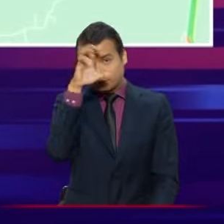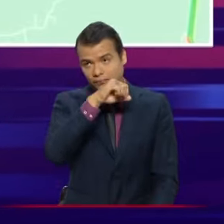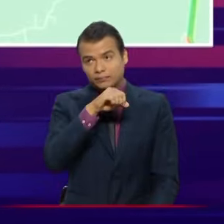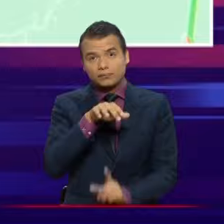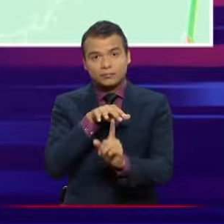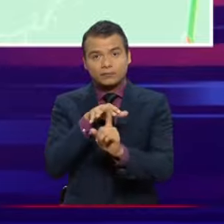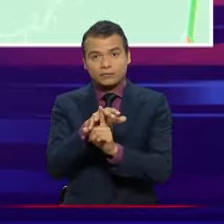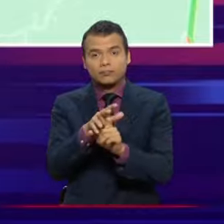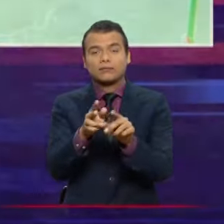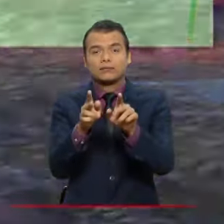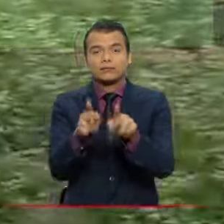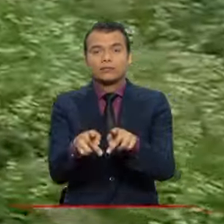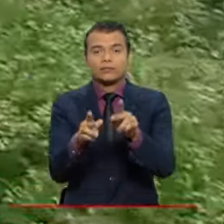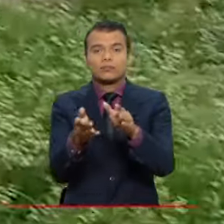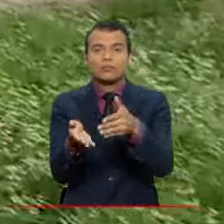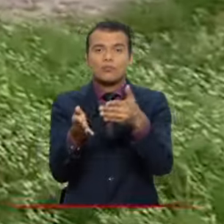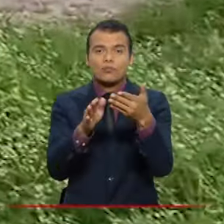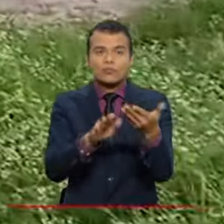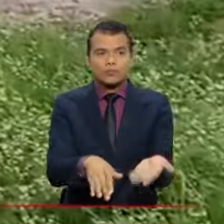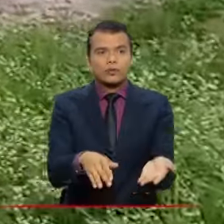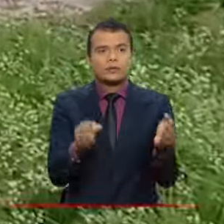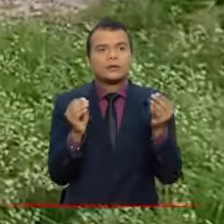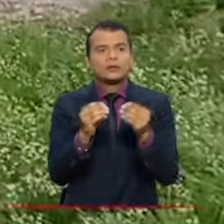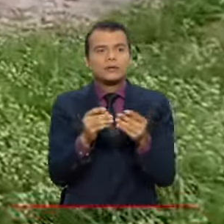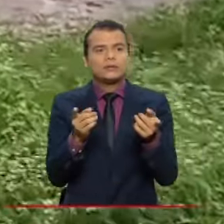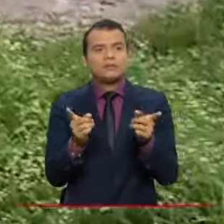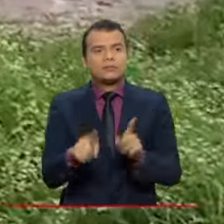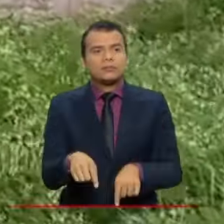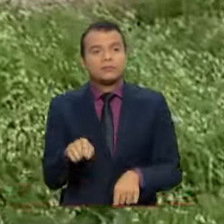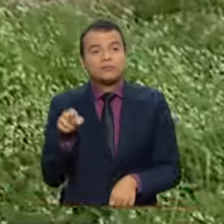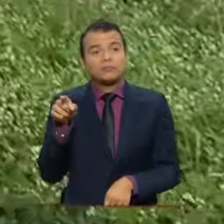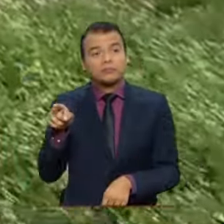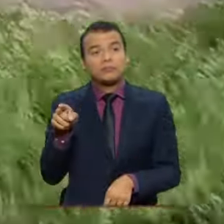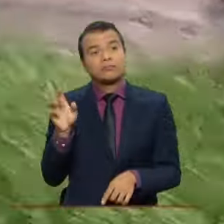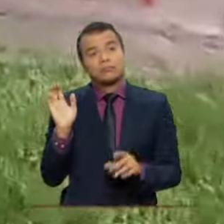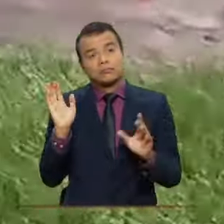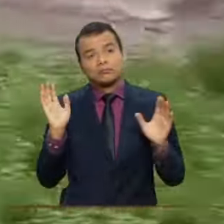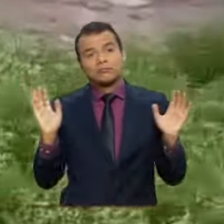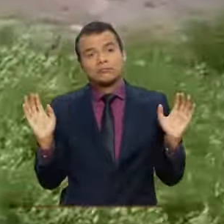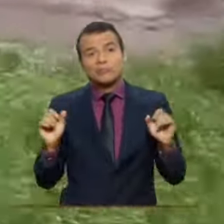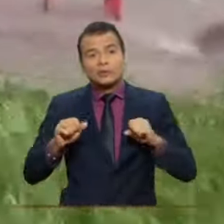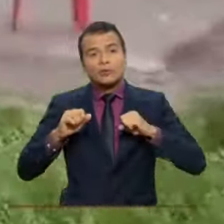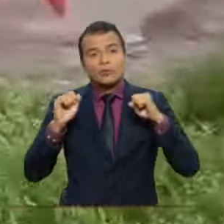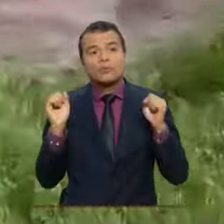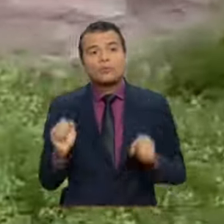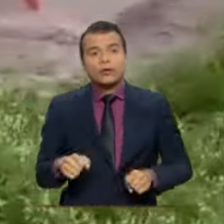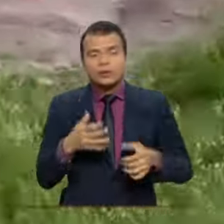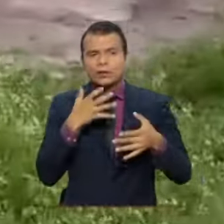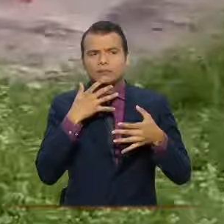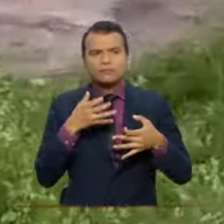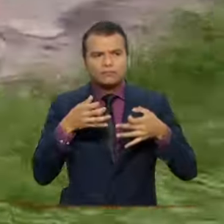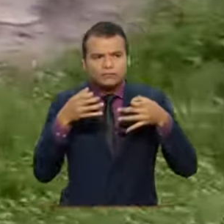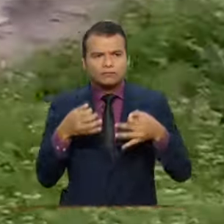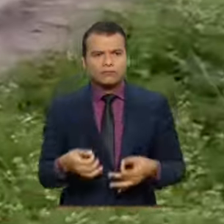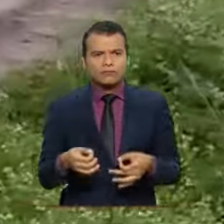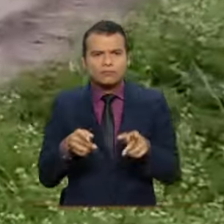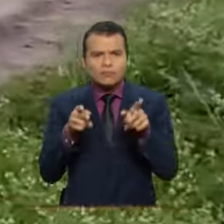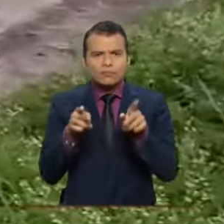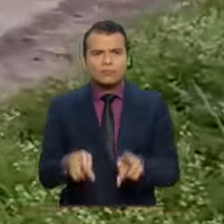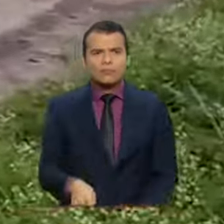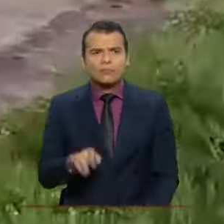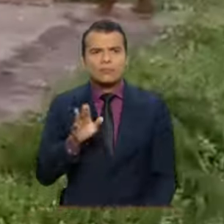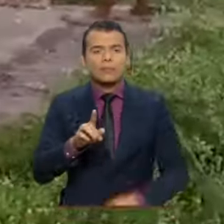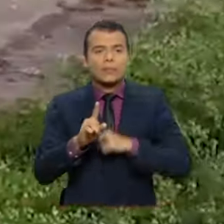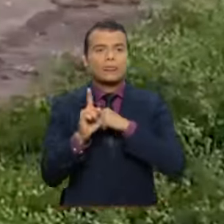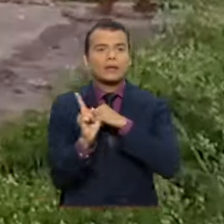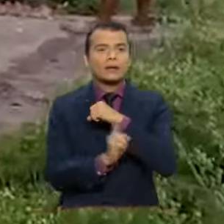la víctima fatal, sino el desenlace que va a tener esa persona ante las autoridades competentes. Damos un acompañamiento a sus familiares. Este